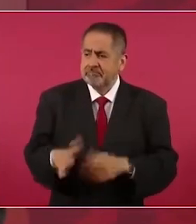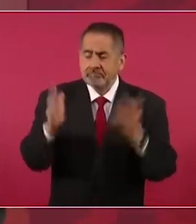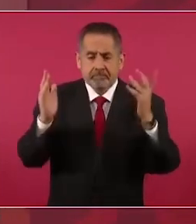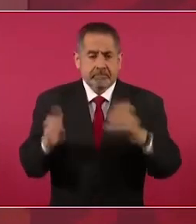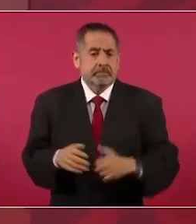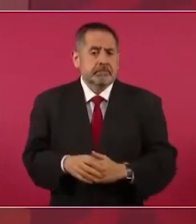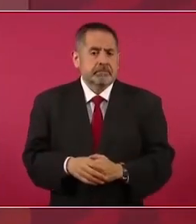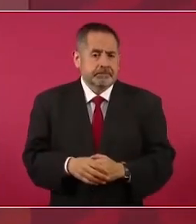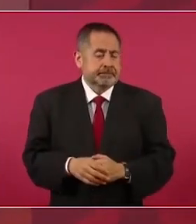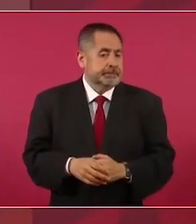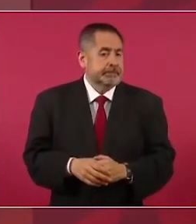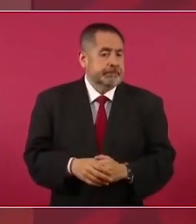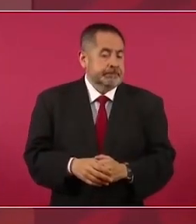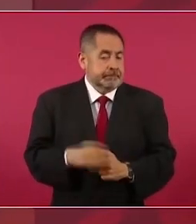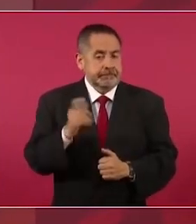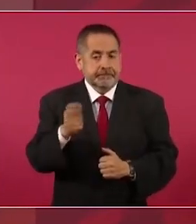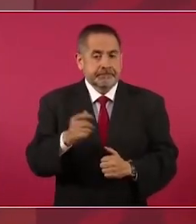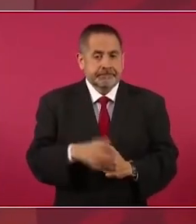Te vas